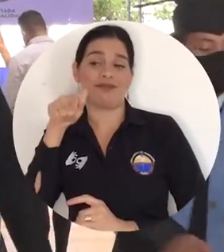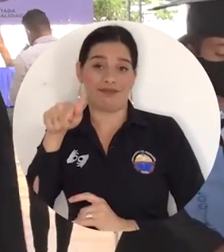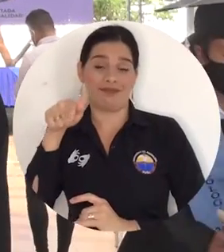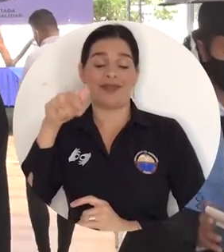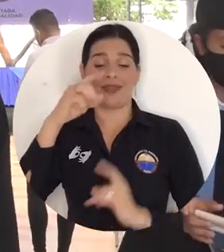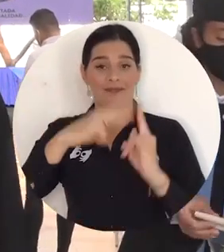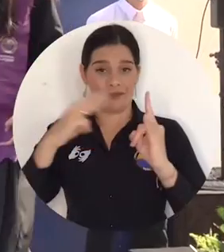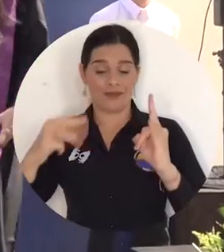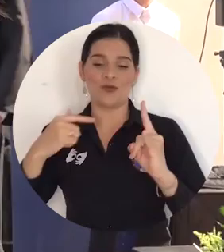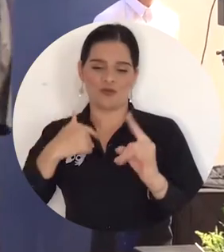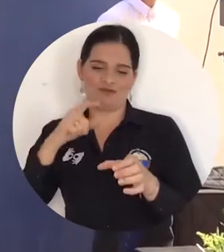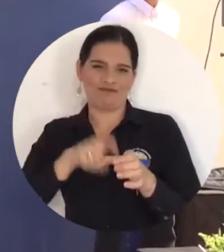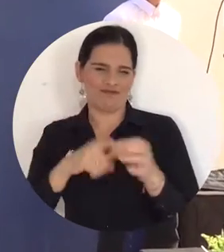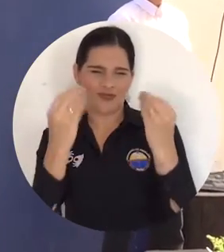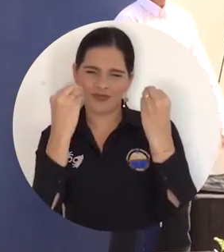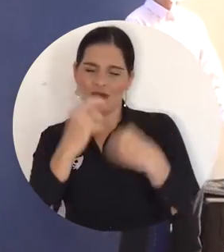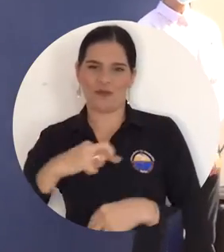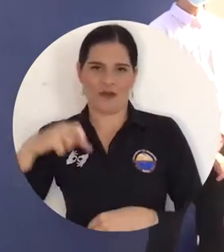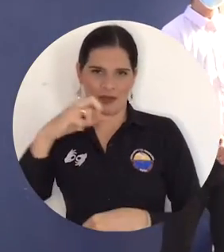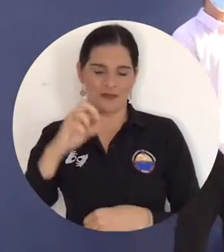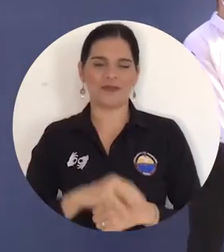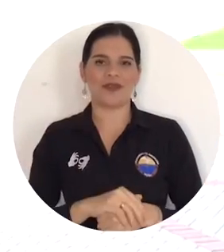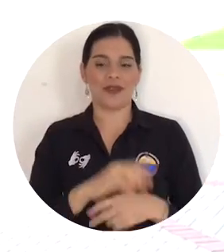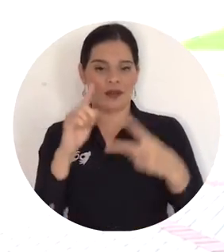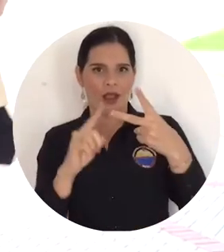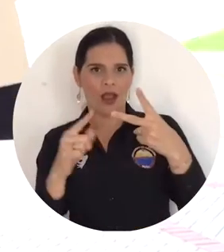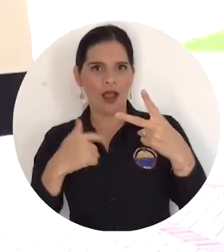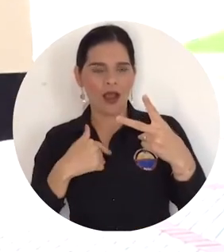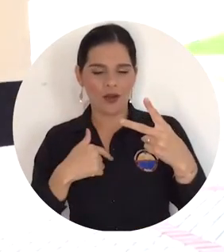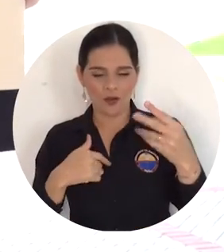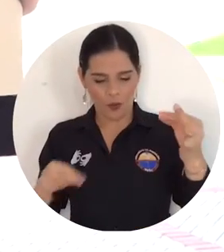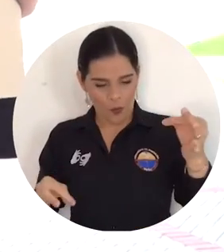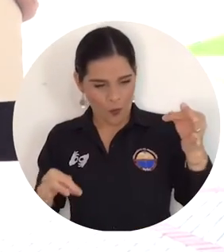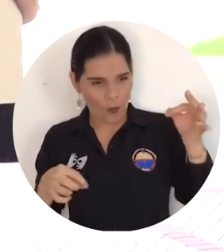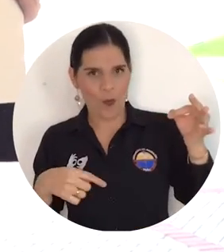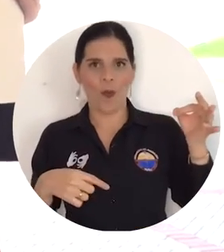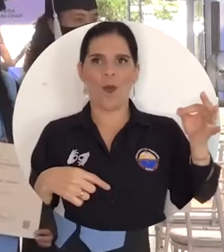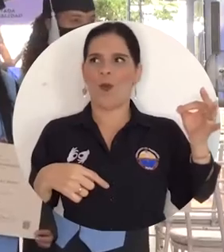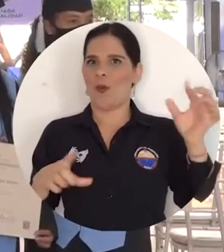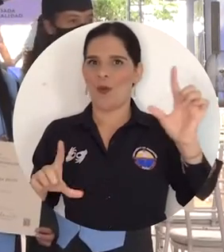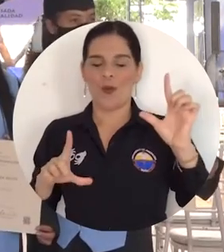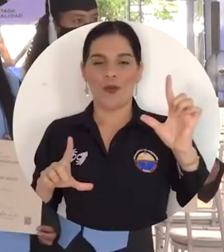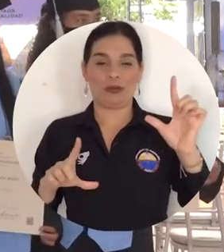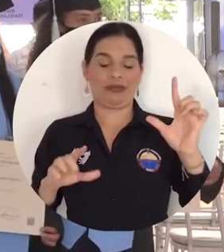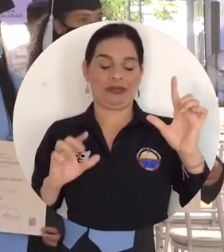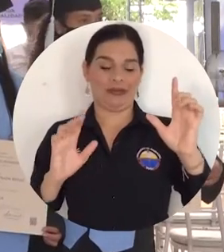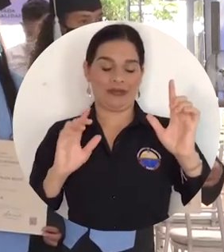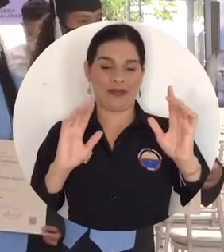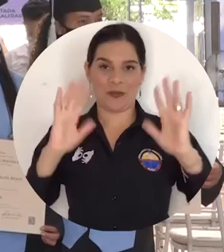porque con la casa de estudio donde me formé segundo porque bueno me hace merecedora de este este mérito